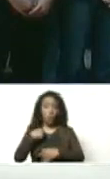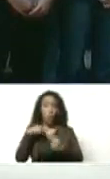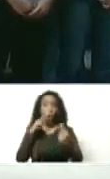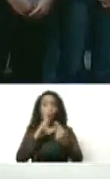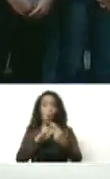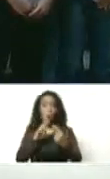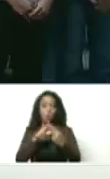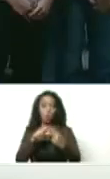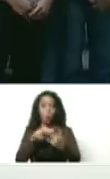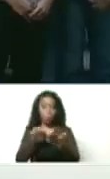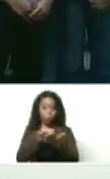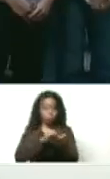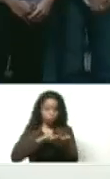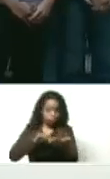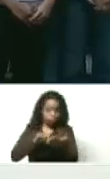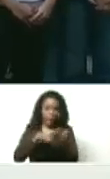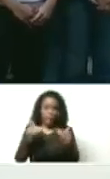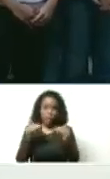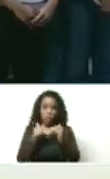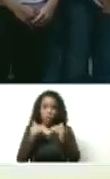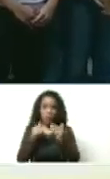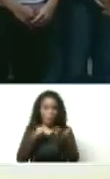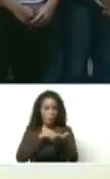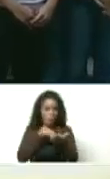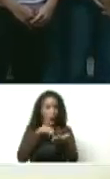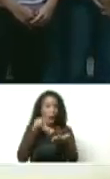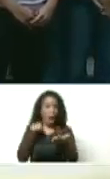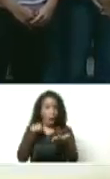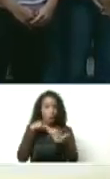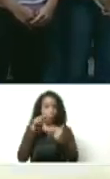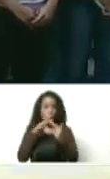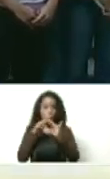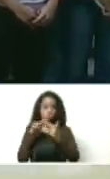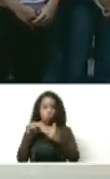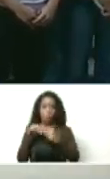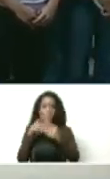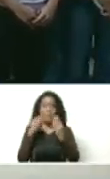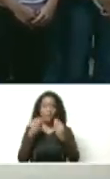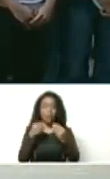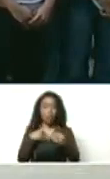como la palma de mi mano. Bastantes matinés.